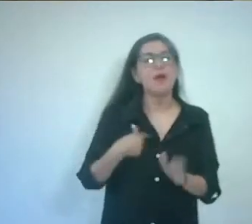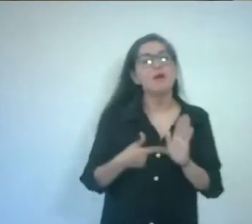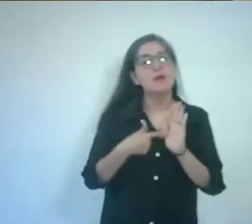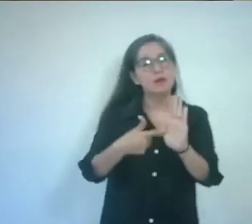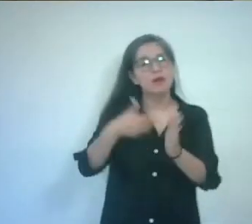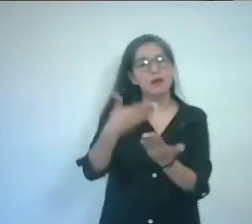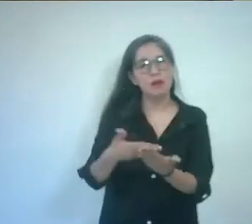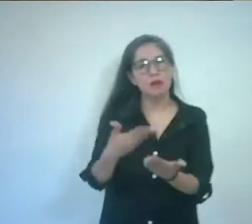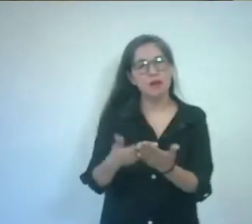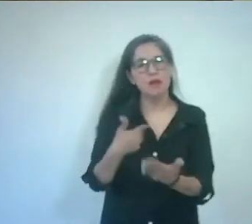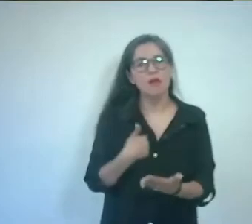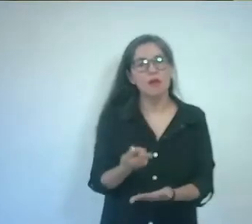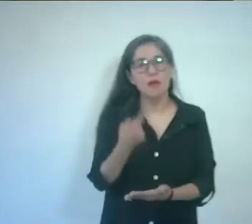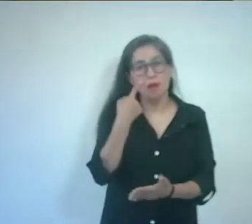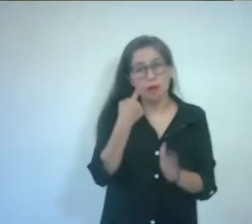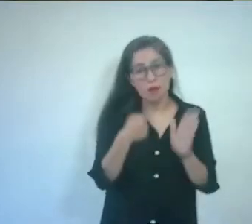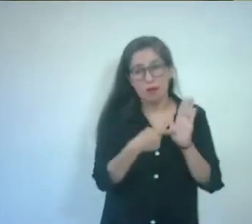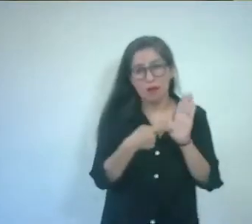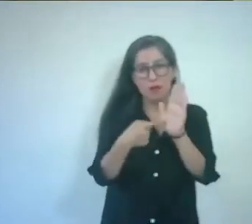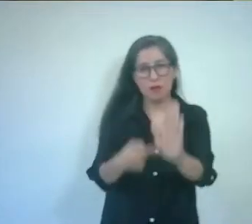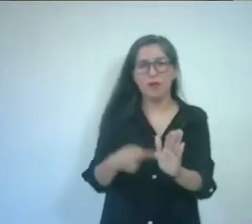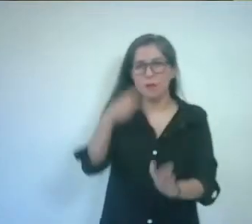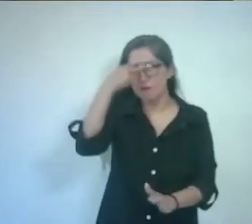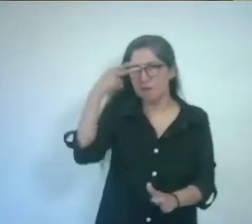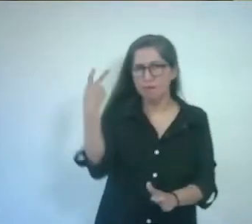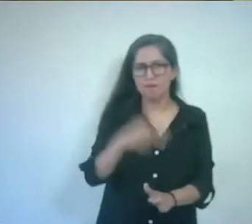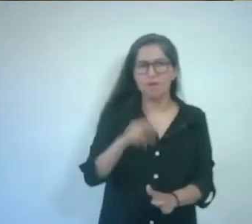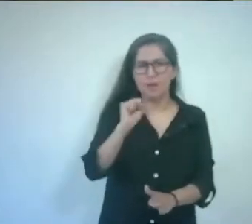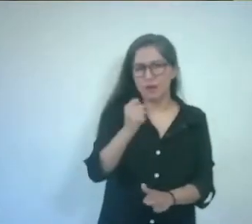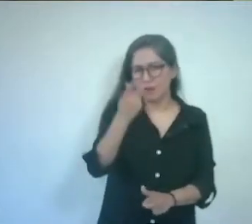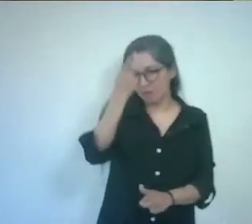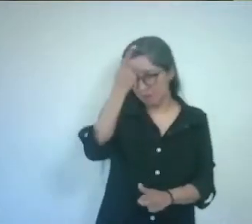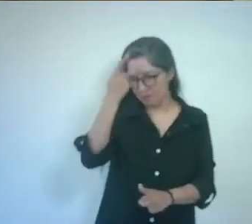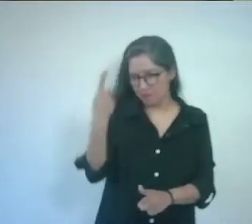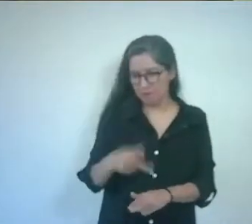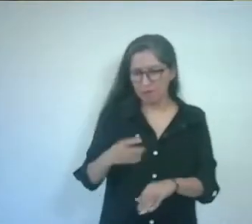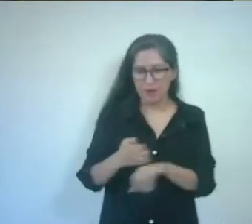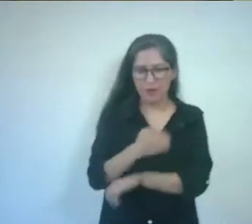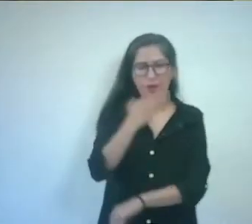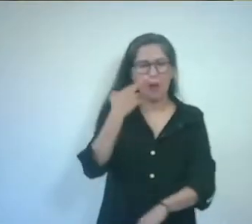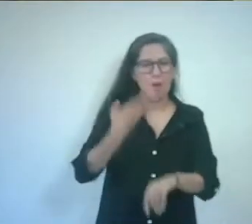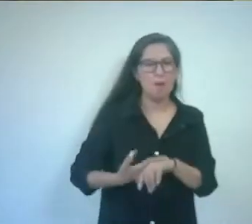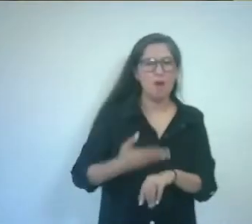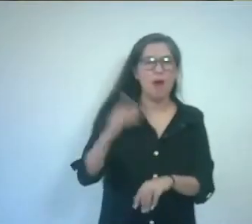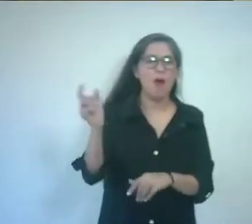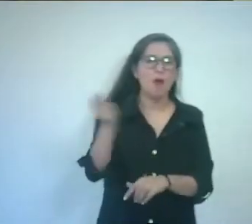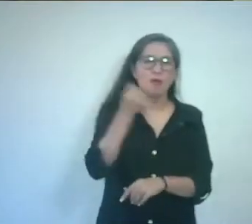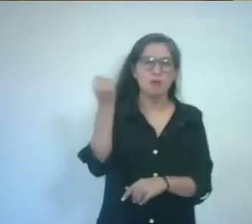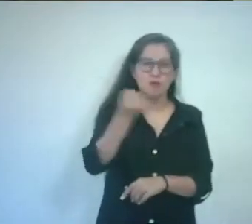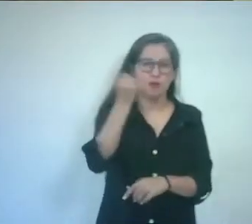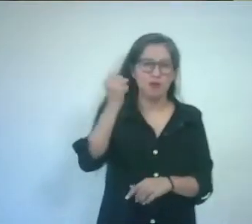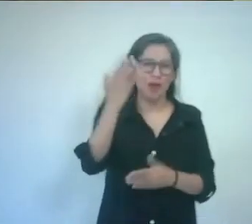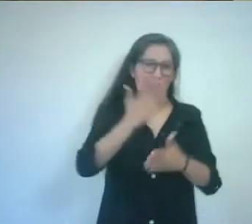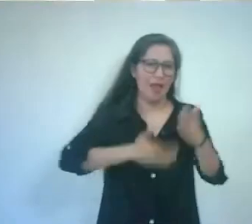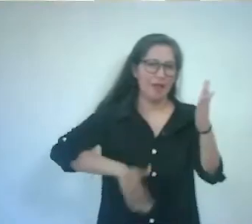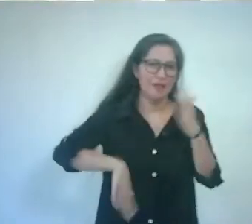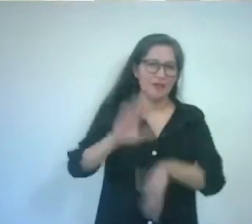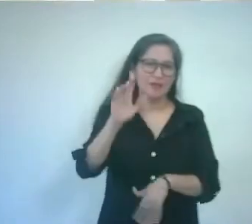escuchados y que somos parte de un México y de un Estado potosino responsable. Mucho éxito en esta jornada, muchas gracias.